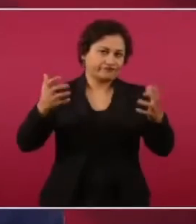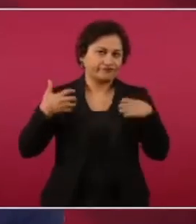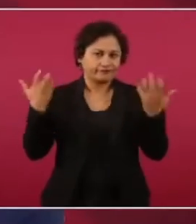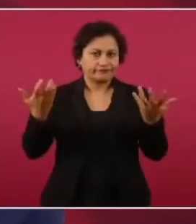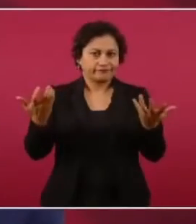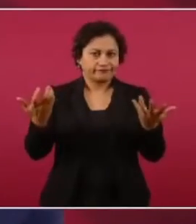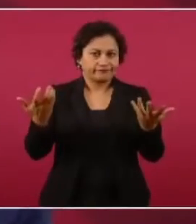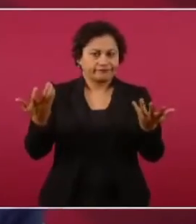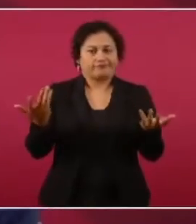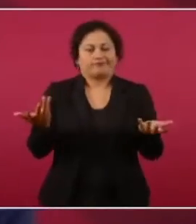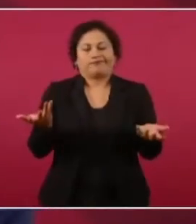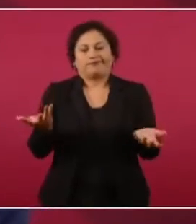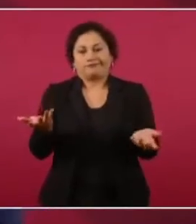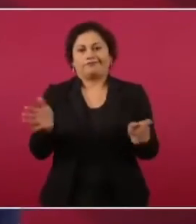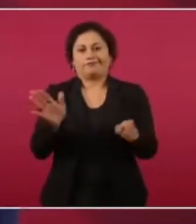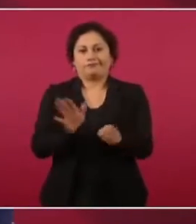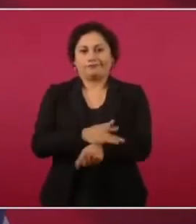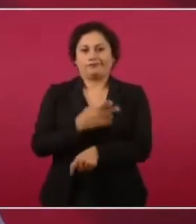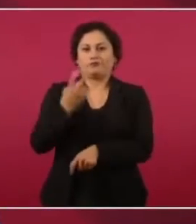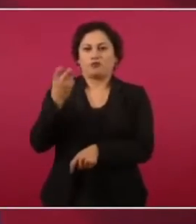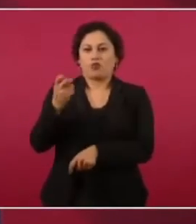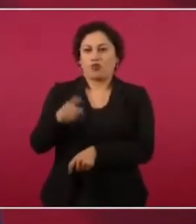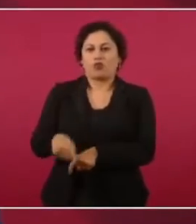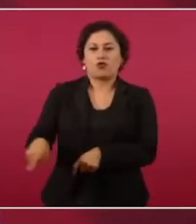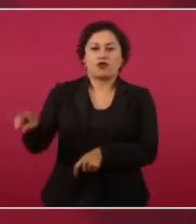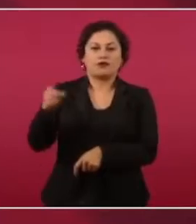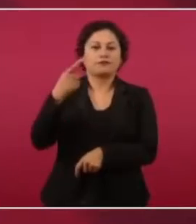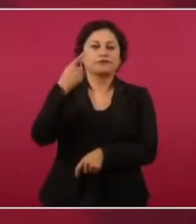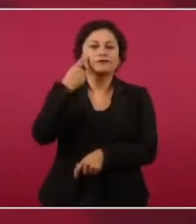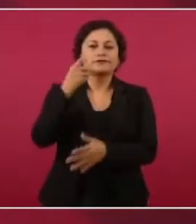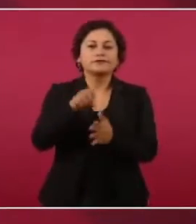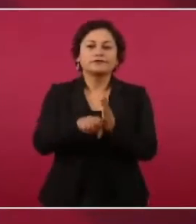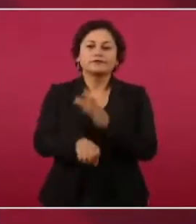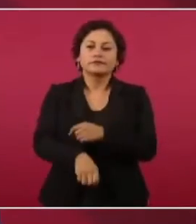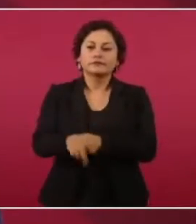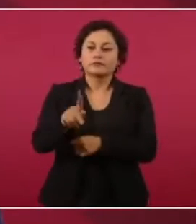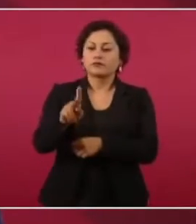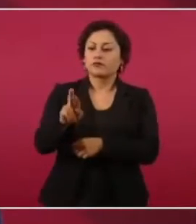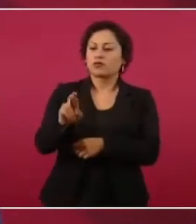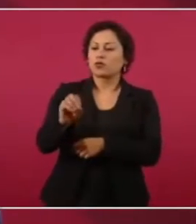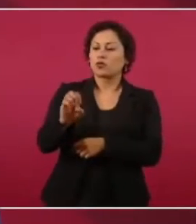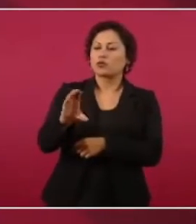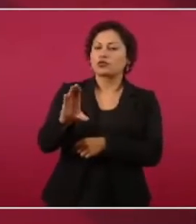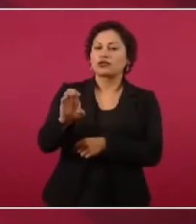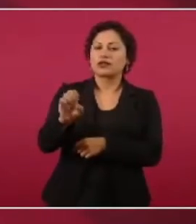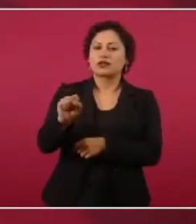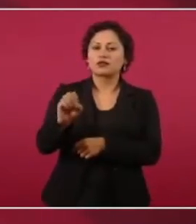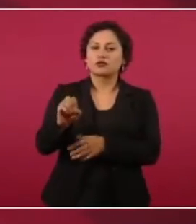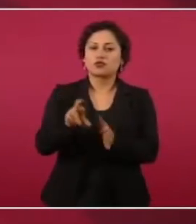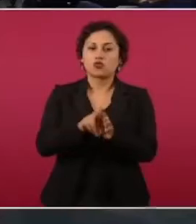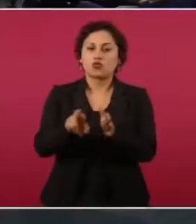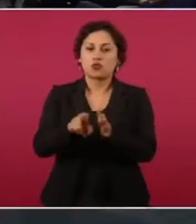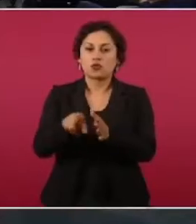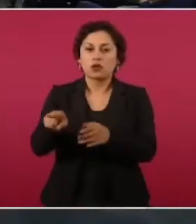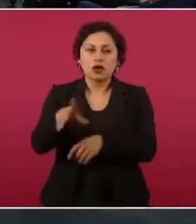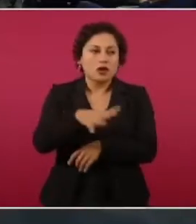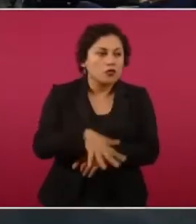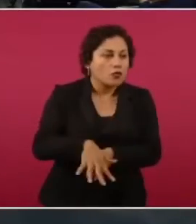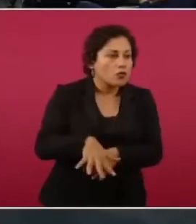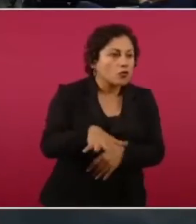Y por eso este proceso que anda todos los días buscando podridas,